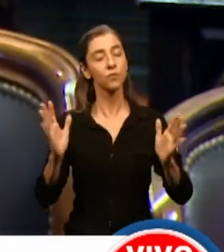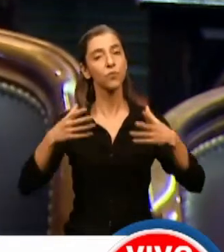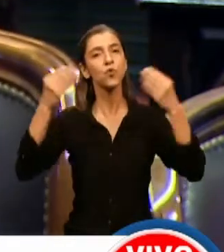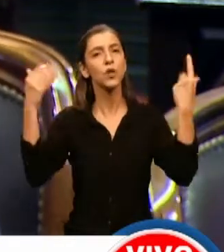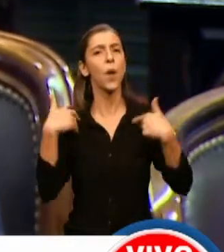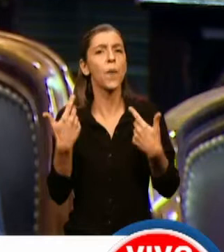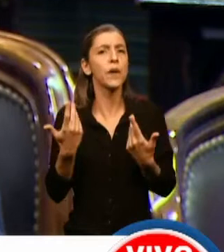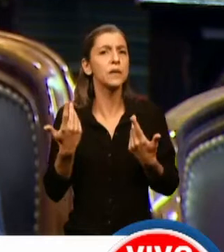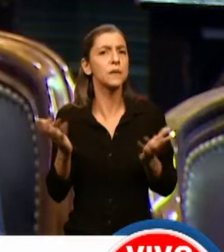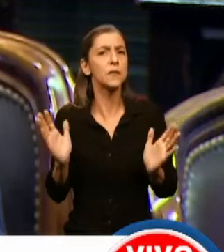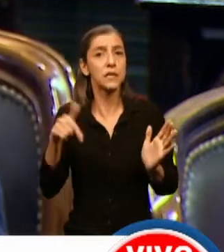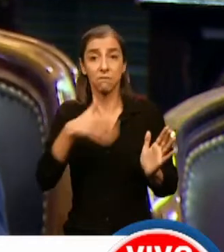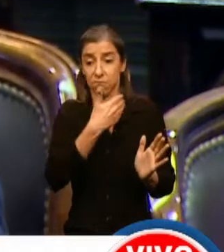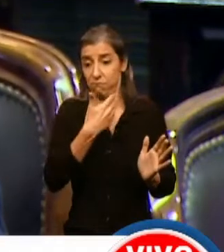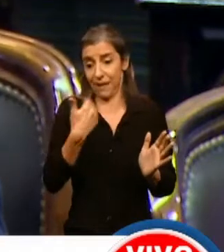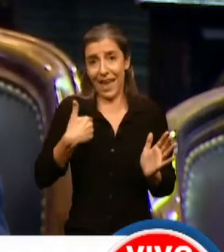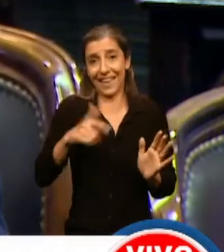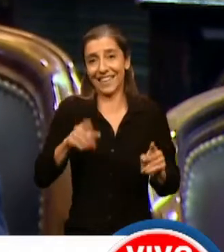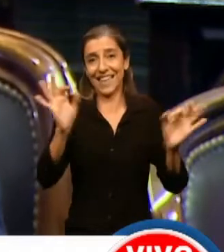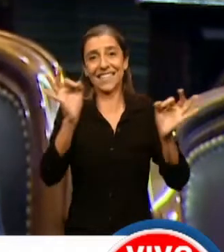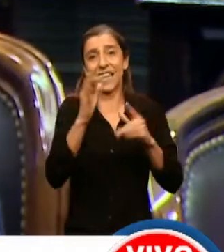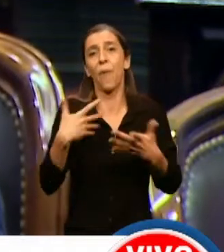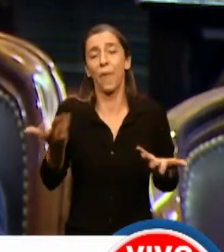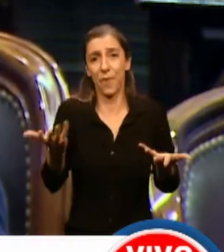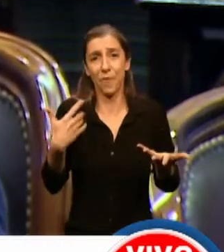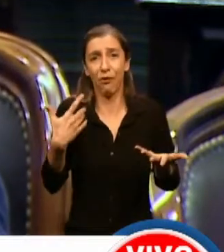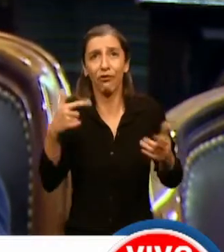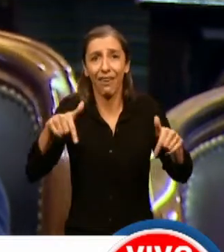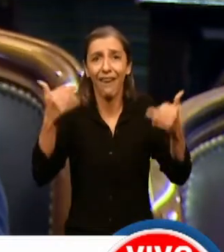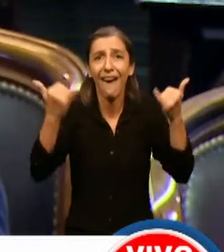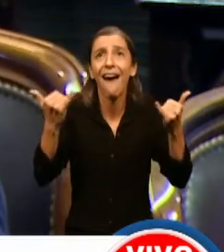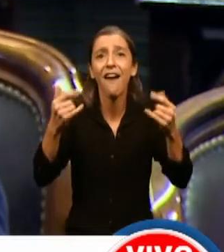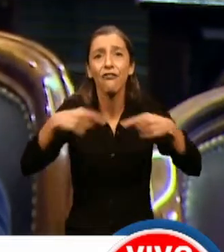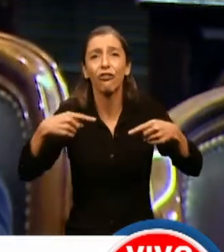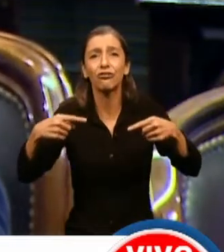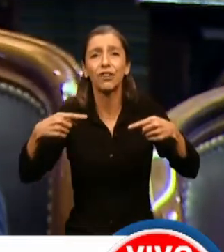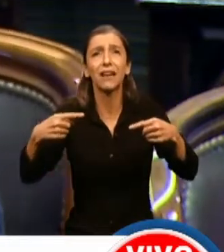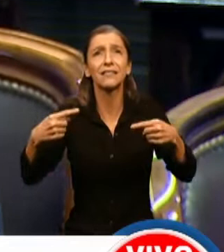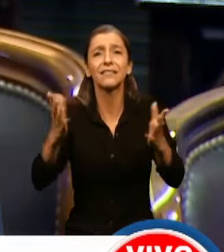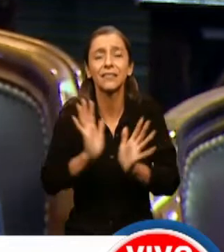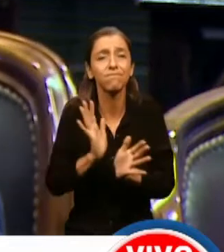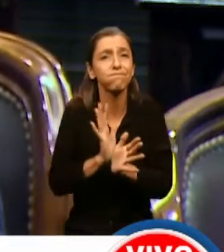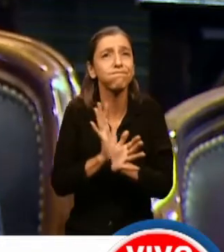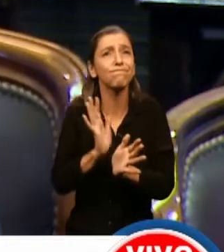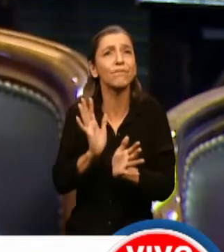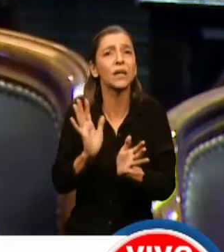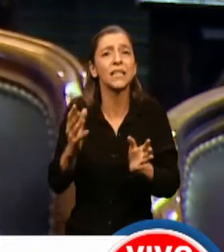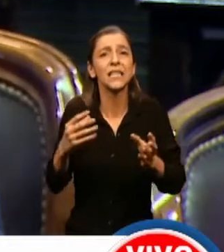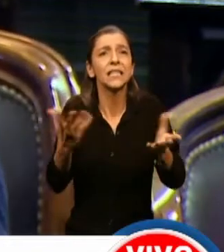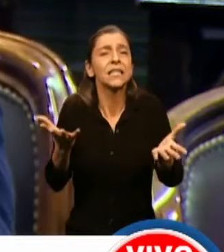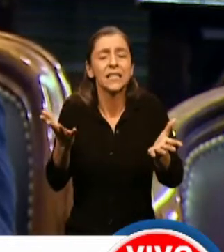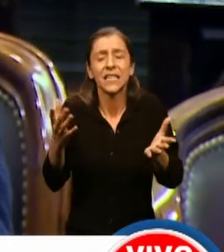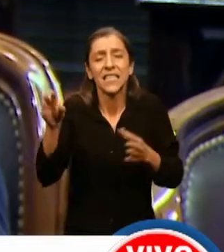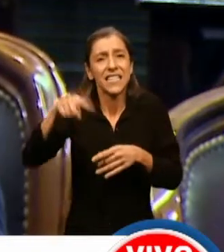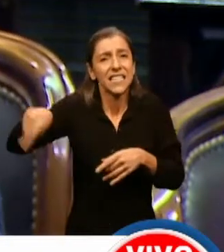tener todo en contra, decidieron ser como sentían,